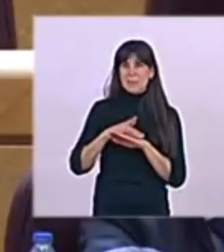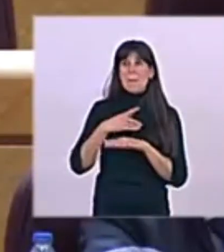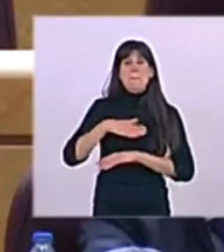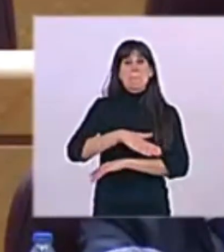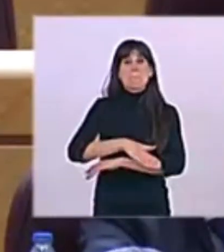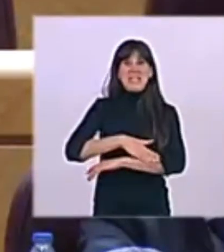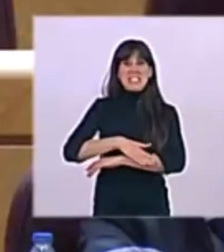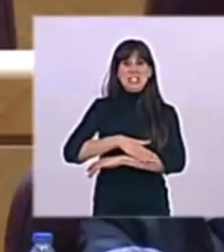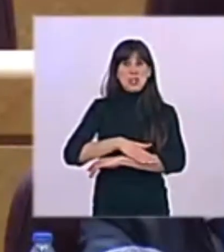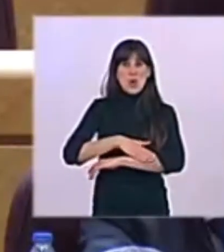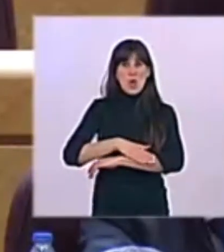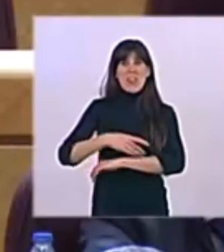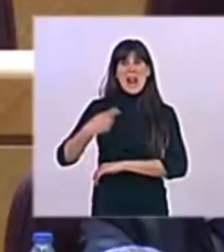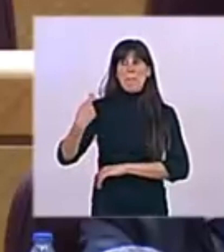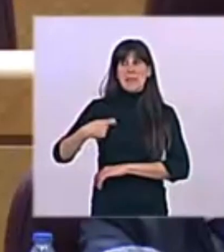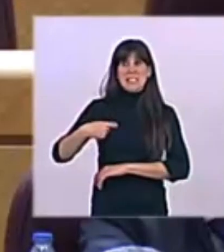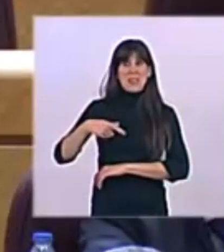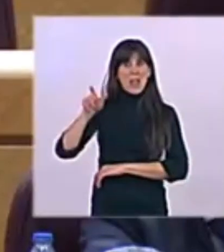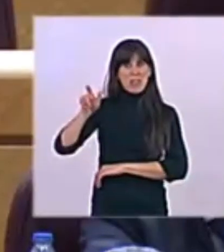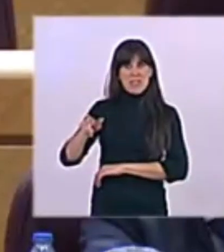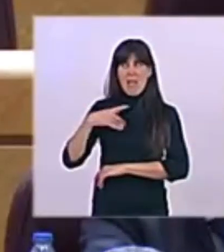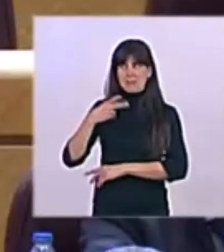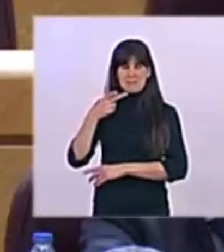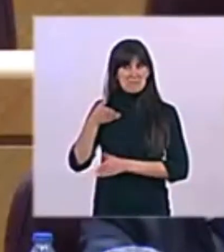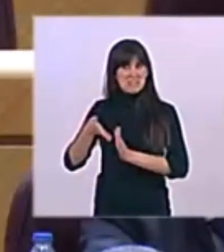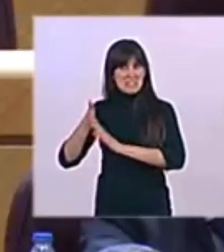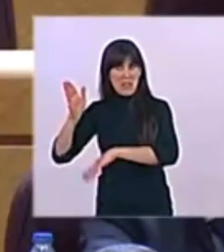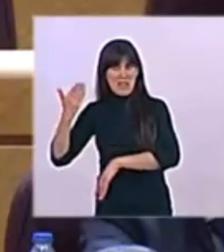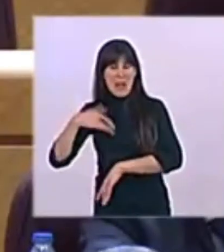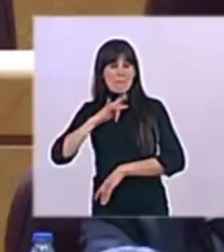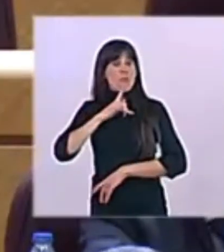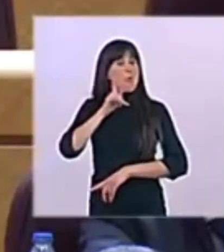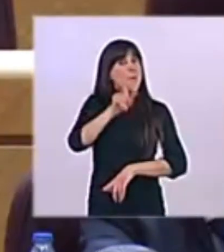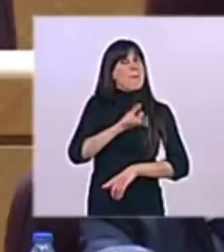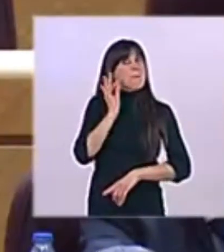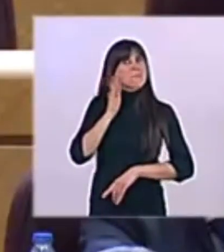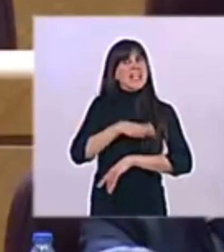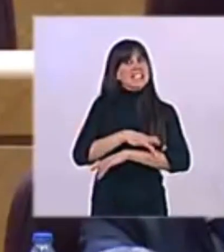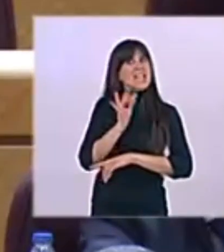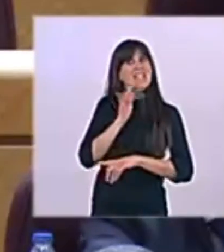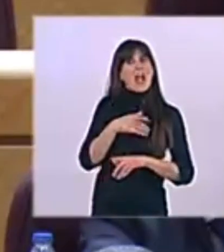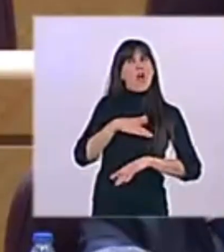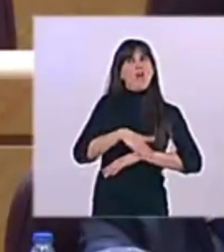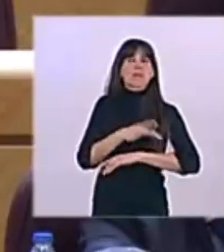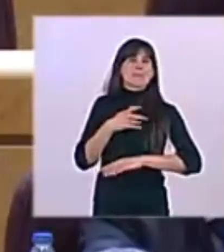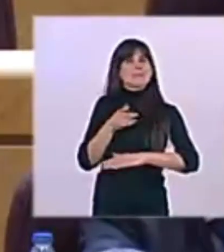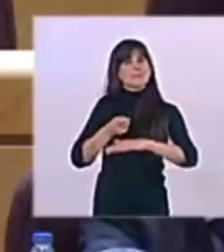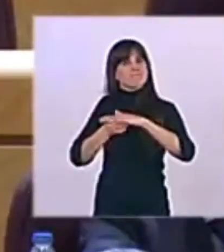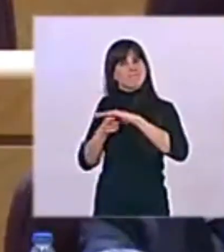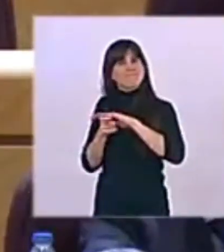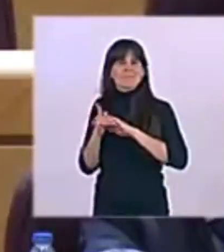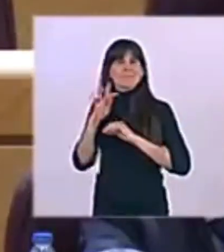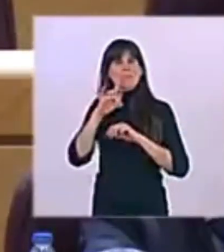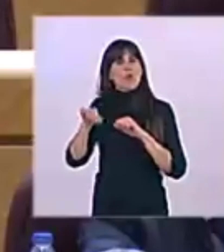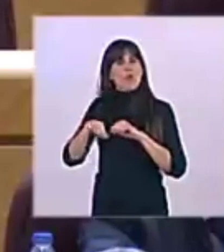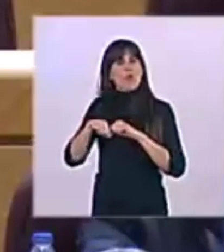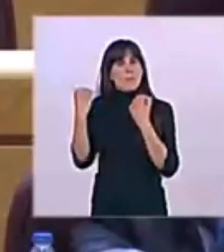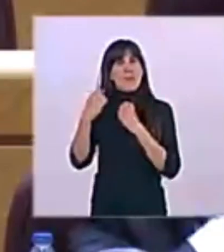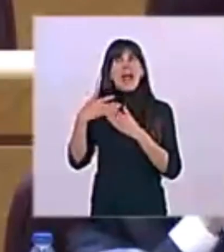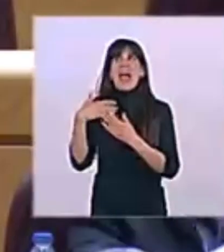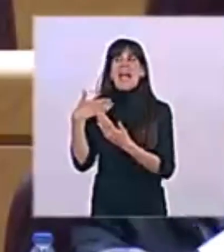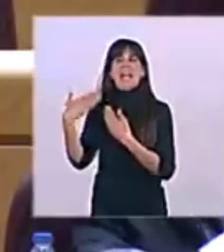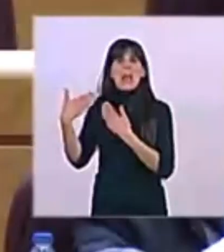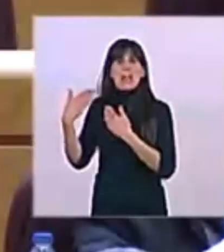De una ministra del Gobierno Solicitando Que se rompieran Relaciones diplomáticas Con el Estado de Israel Espero que alguien Nos pudiera dar